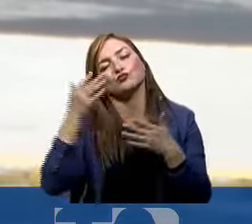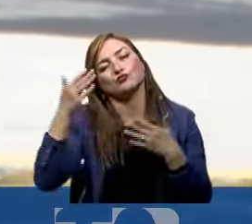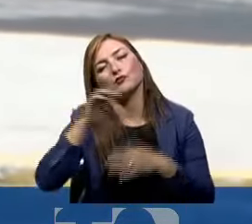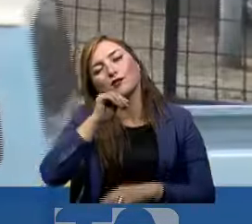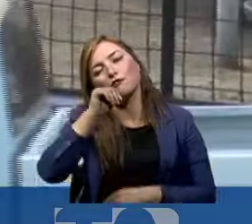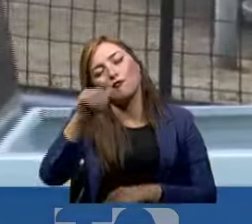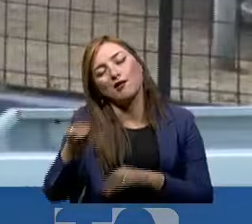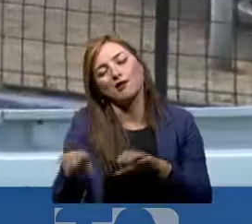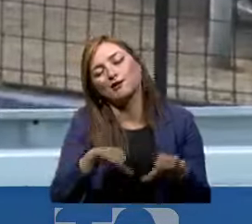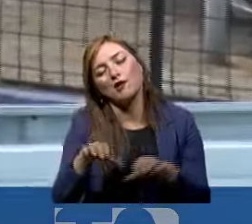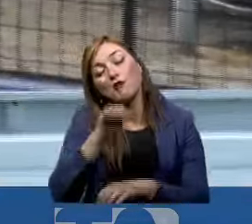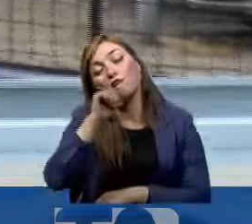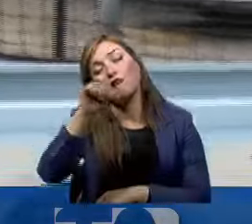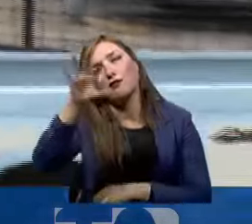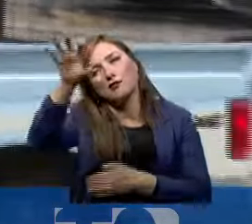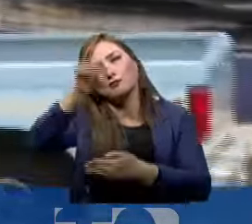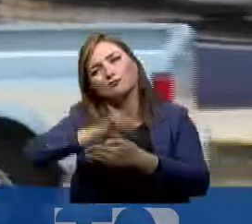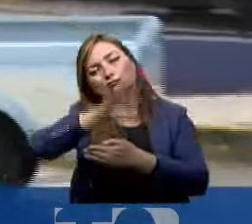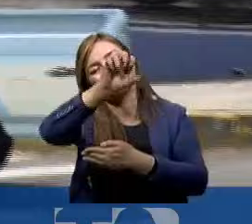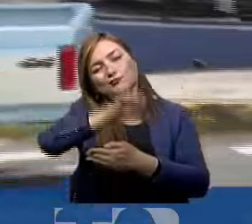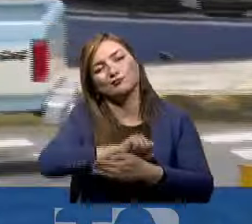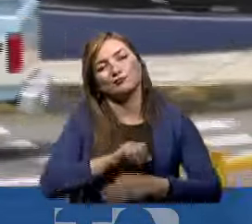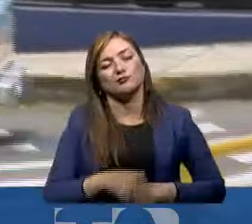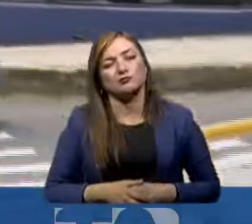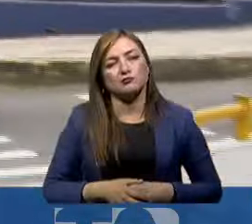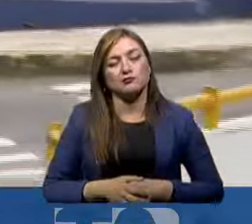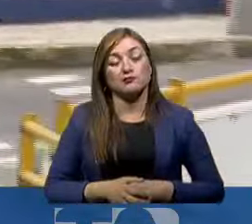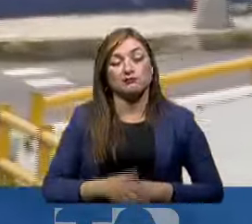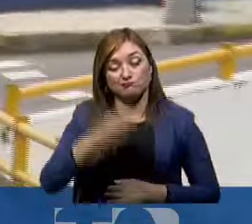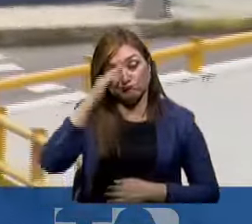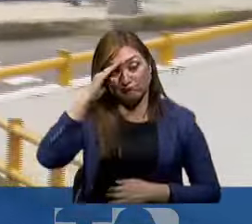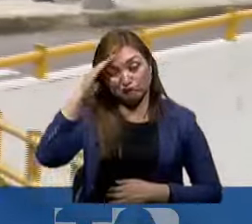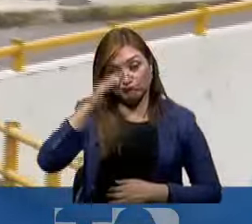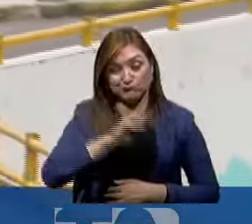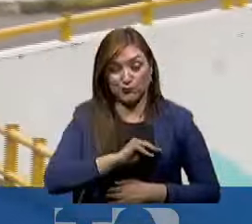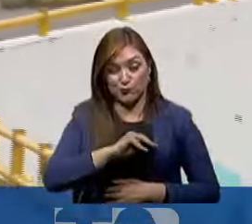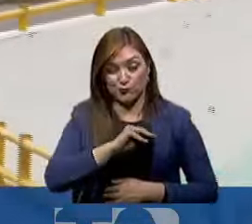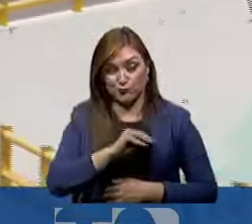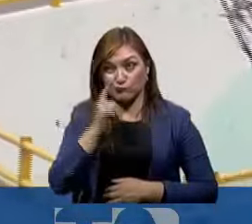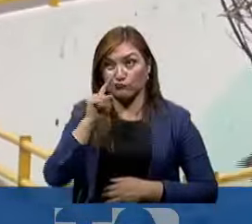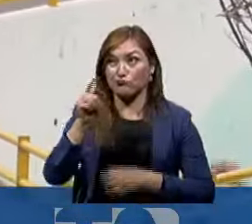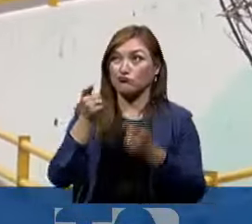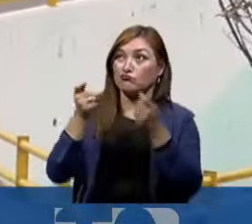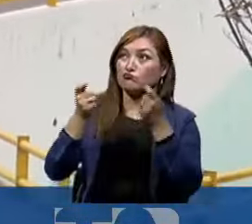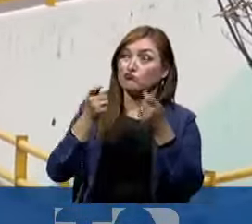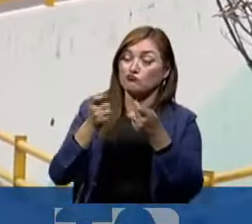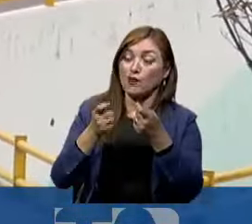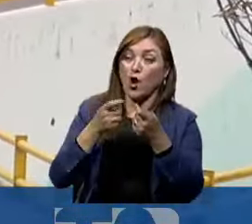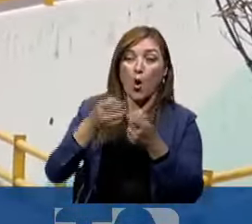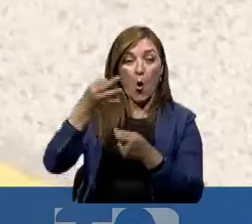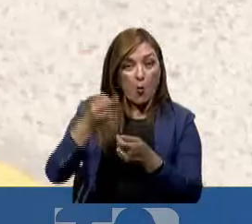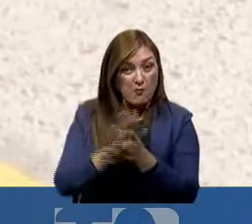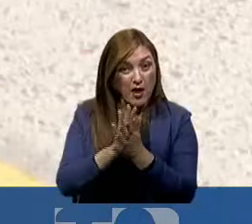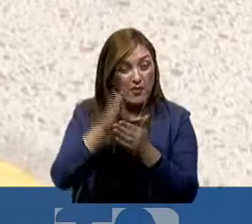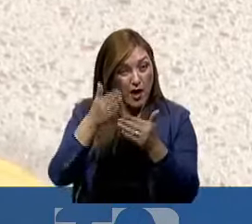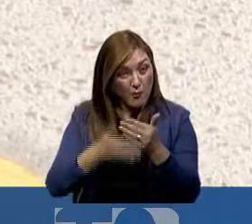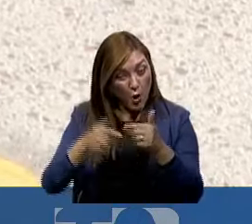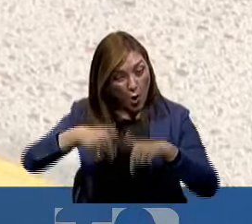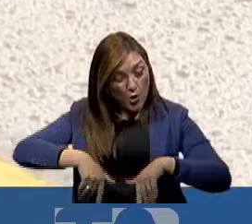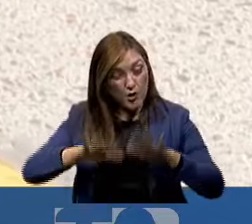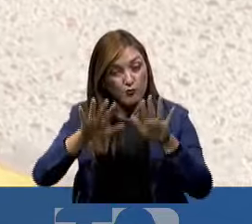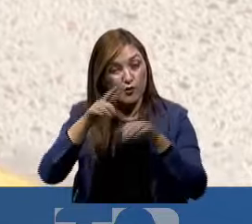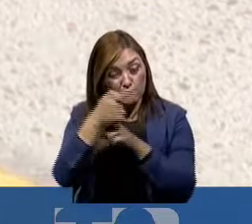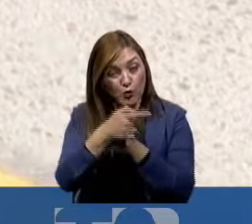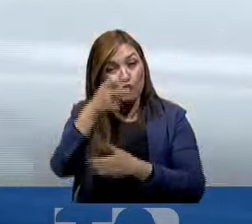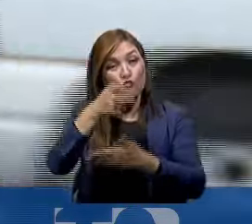hecho esta actividad. La AMC ya empezó a realizar los operativos de control y en caso de que los partidos no cumplan con esta medida,